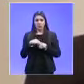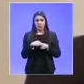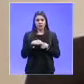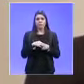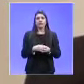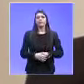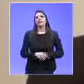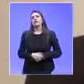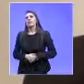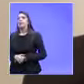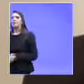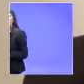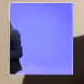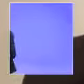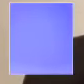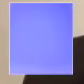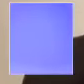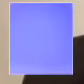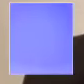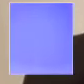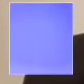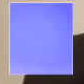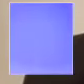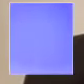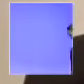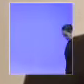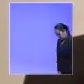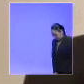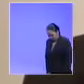estos precedentes es pues justo retomar